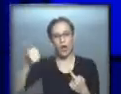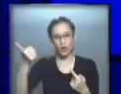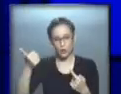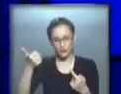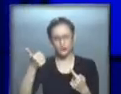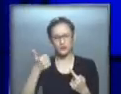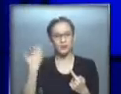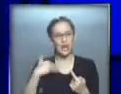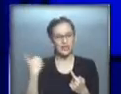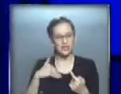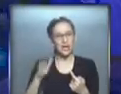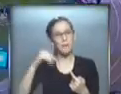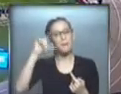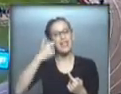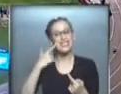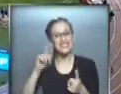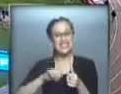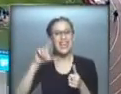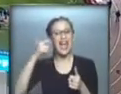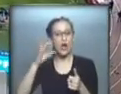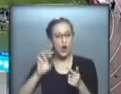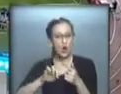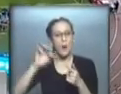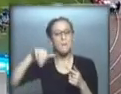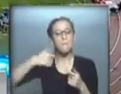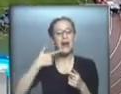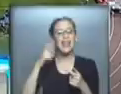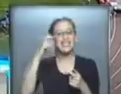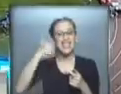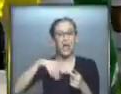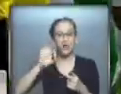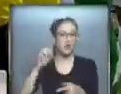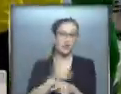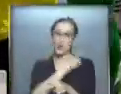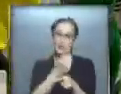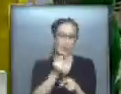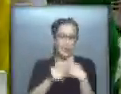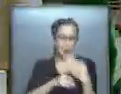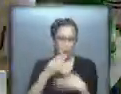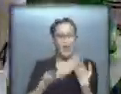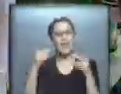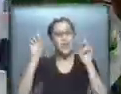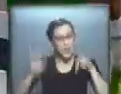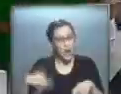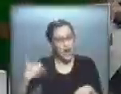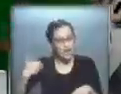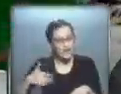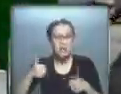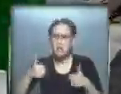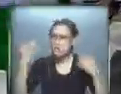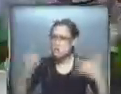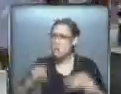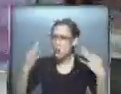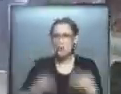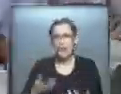sin la presencia de leo messi sin dados sin mascherano con muchos ausentes de todas maneras en la argentina de mitad de cancha para adelante pues